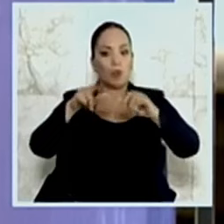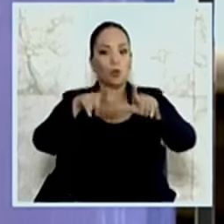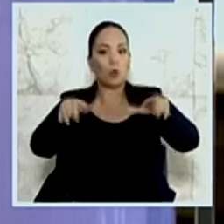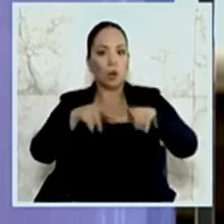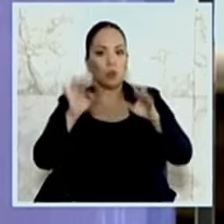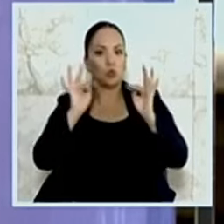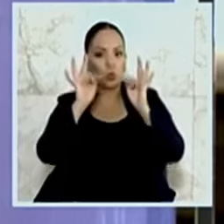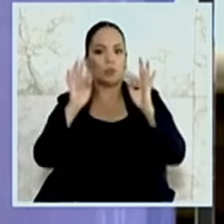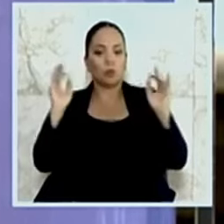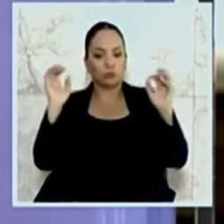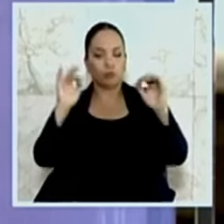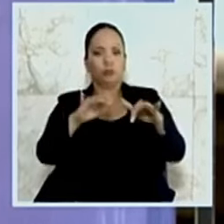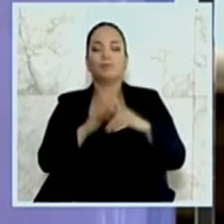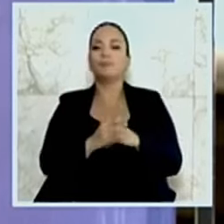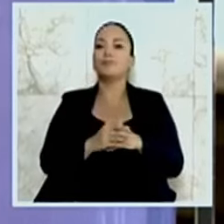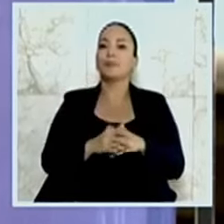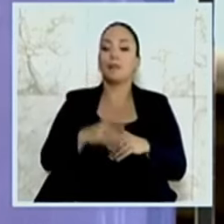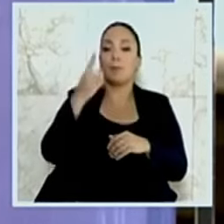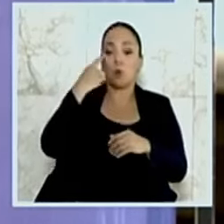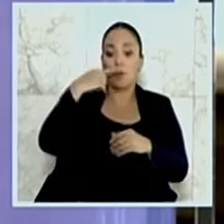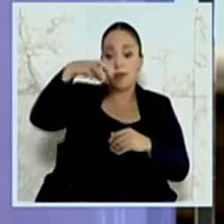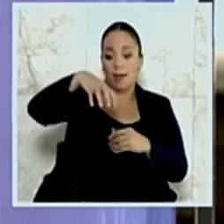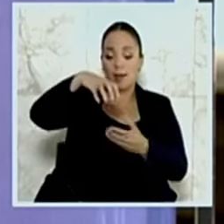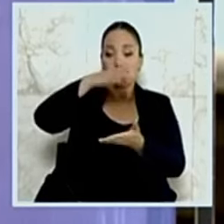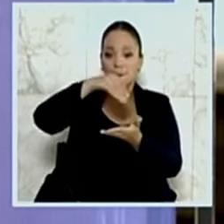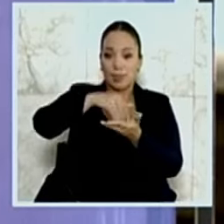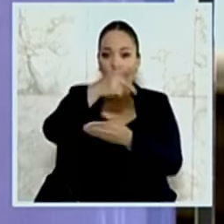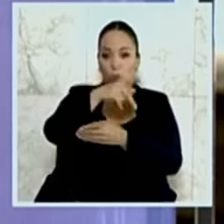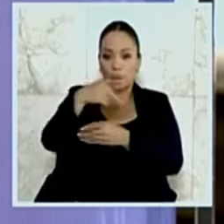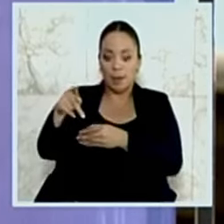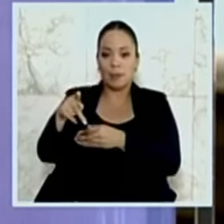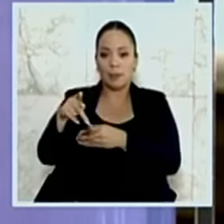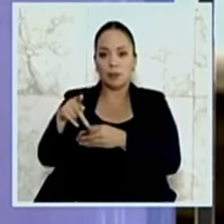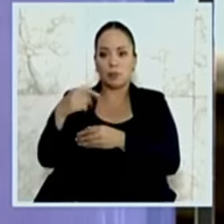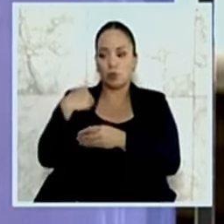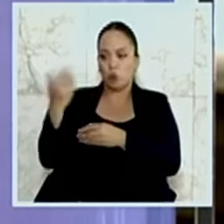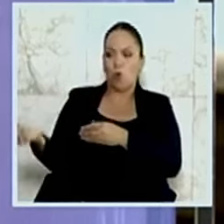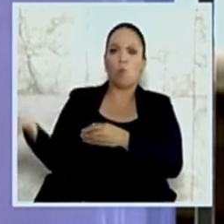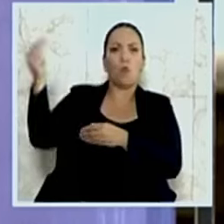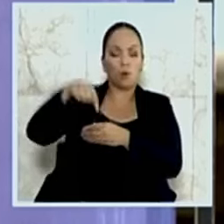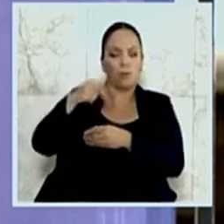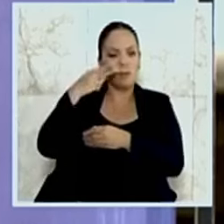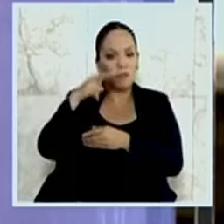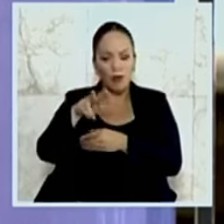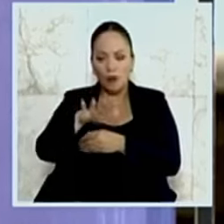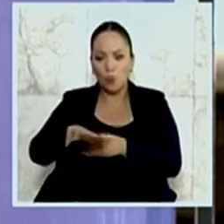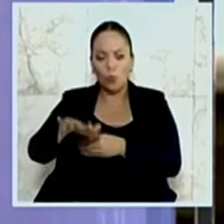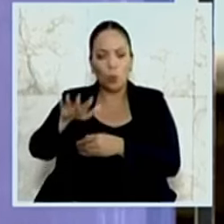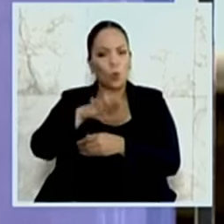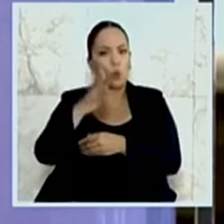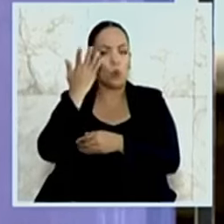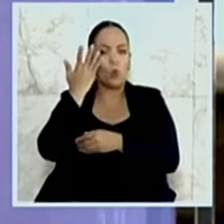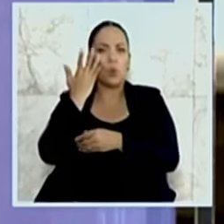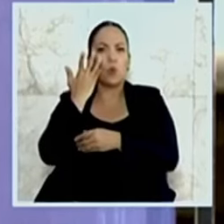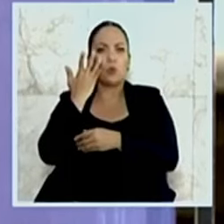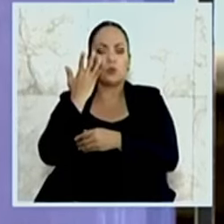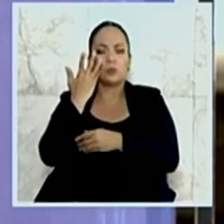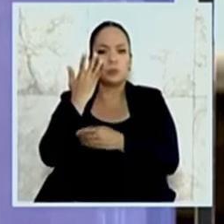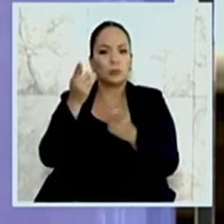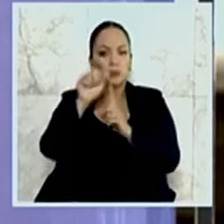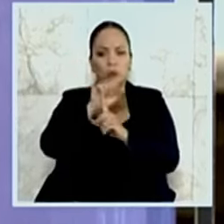Cuando yo me fui de Costa Rica en el año 86, Punta Arenas todavía era un lugar de destino turístico. Y si